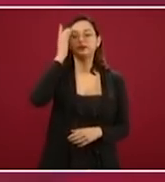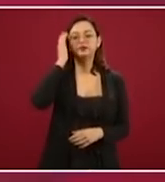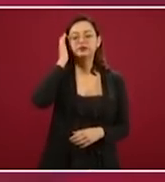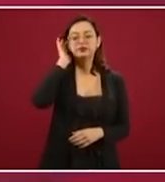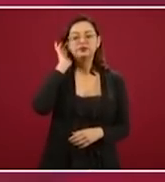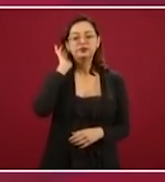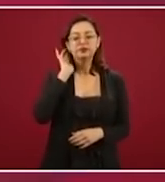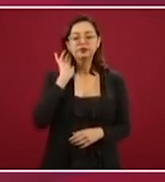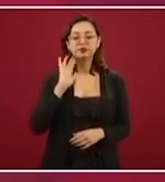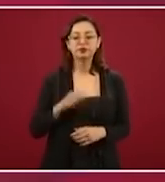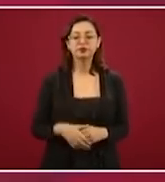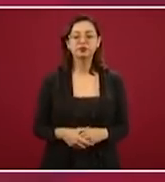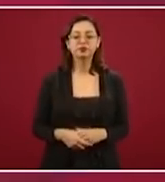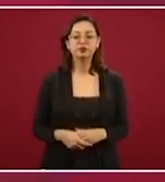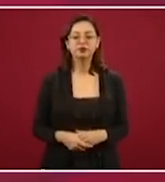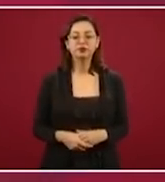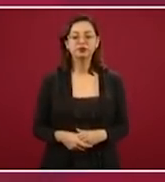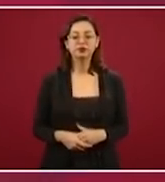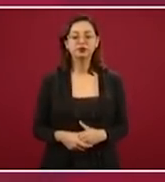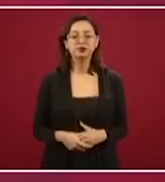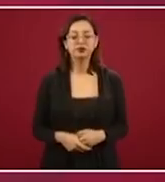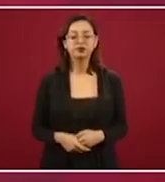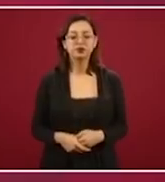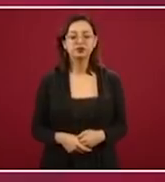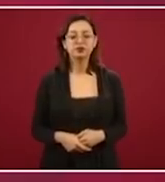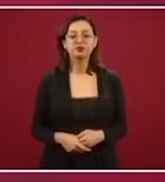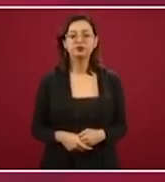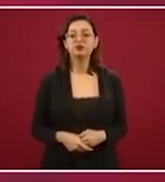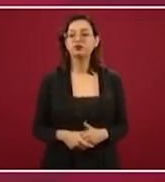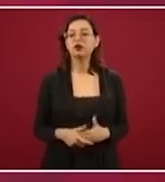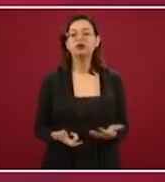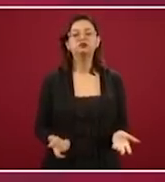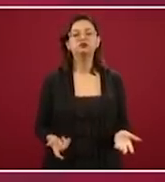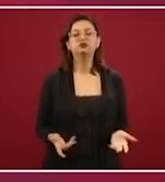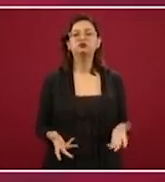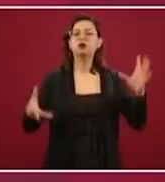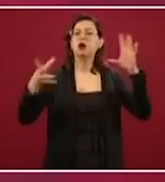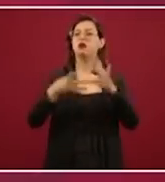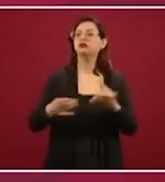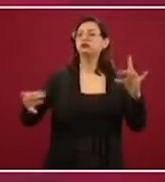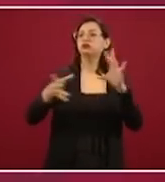No se hablaba, bueno, ni en el discurso.